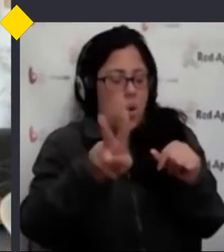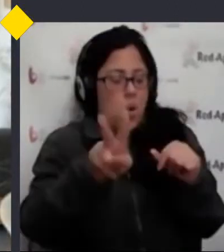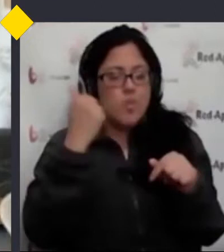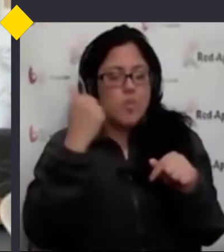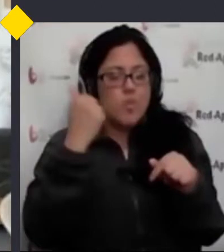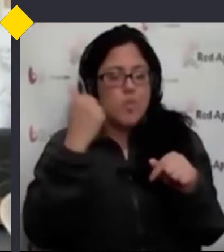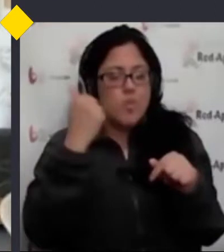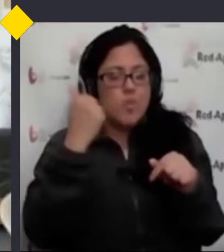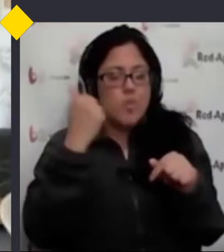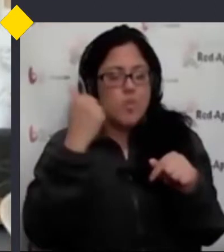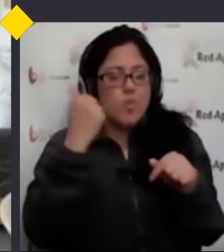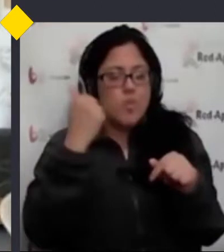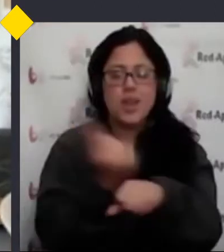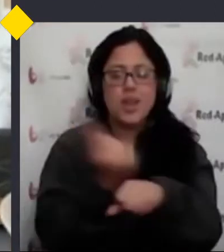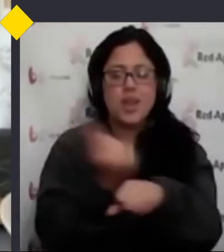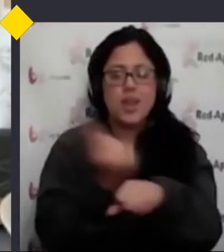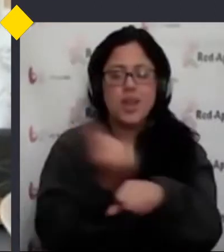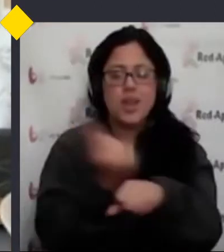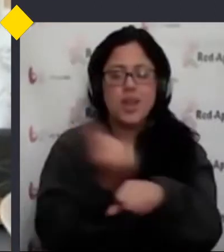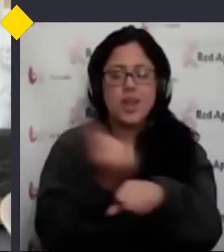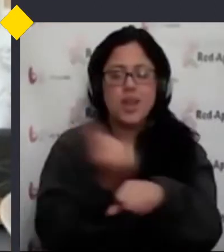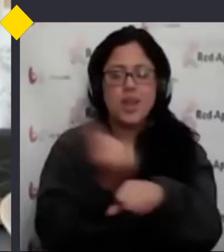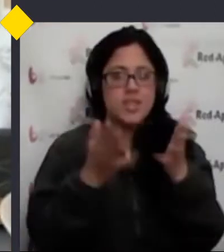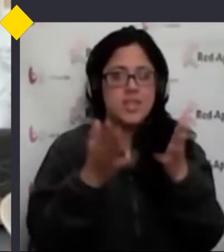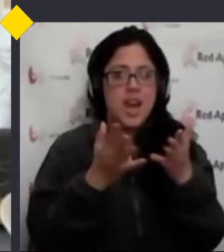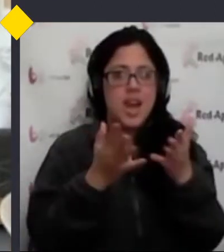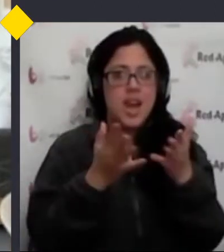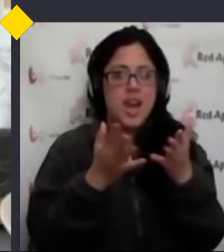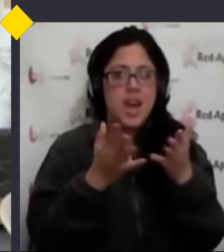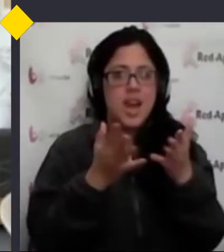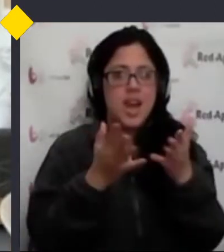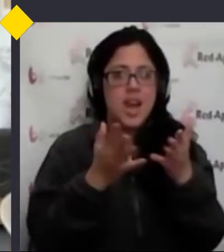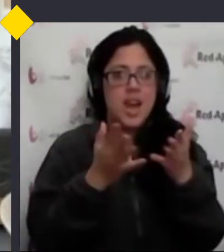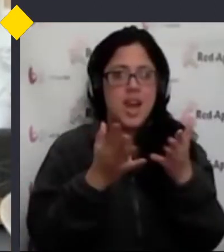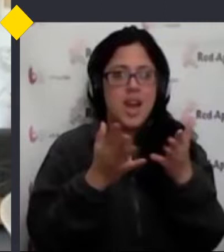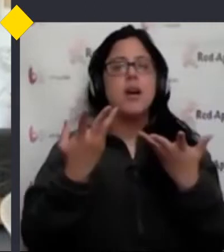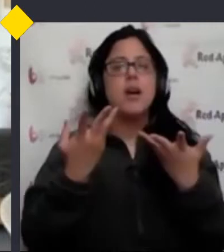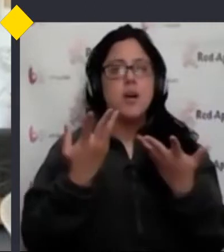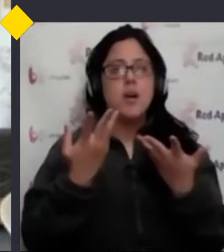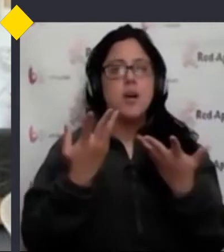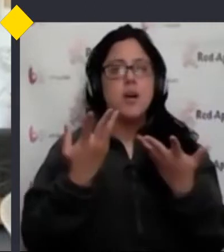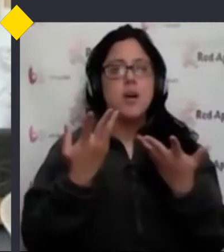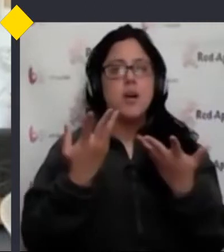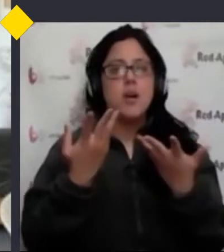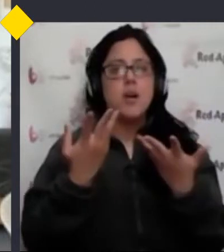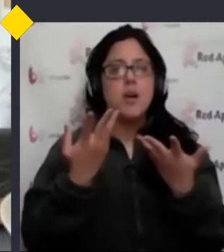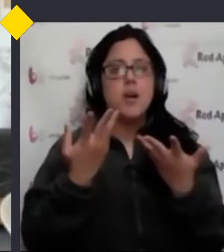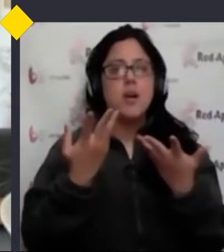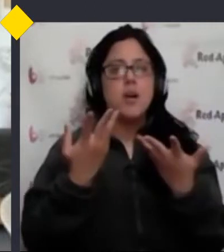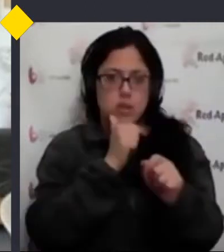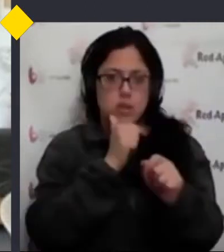iniciemos esta conversación donde iremos intercalando también las preguntas que el público que nos está escuchando quiera hacernos a través del